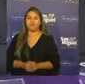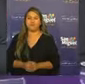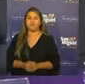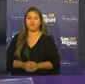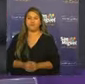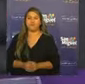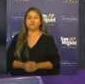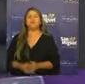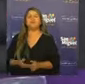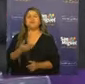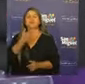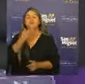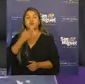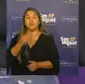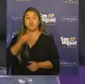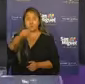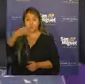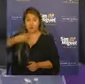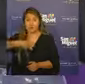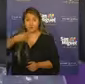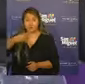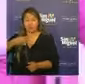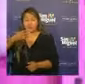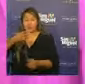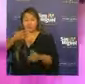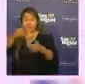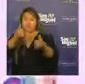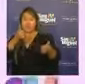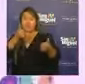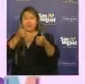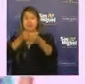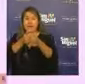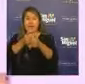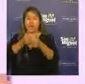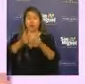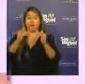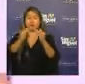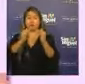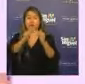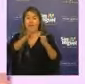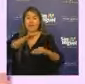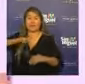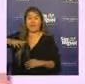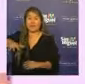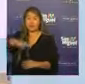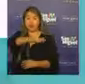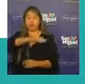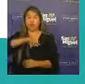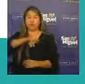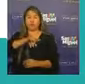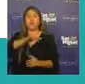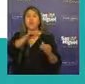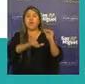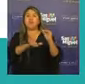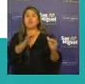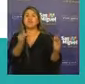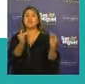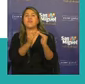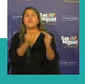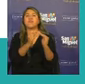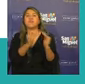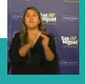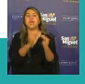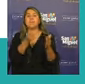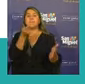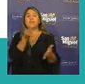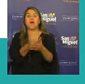Acercar al municipio, al territorio, es uno de nuestros desafíos, que las vecinas no tengan que pagar locomoción